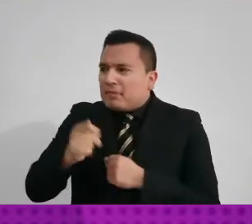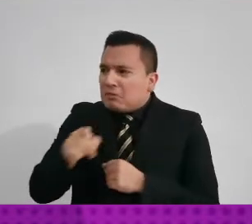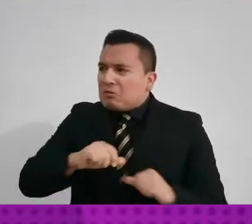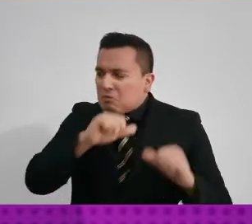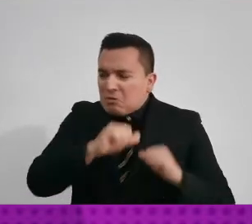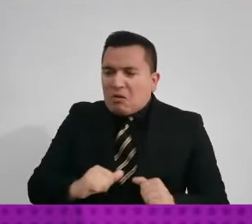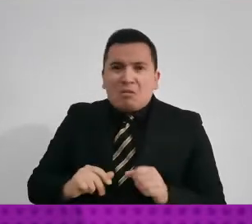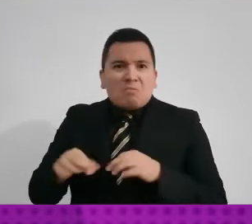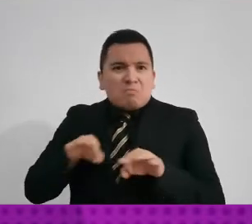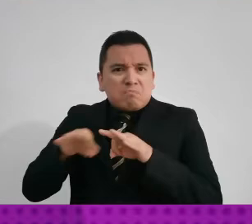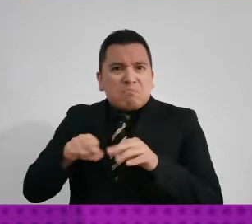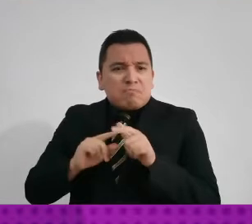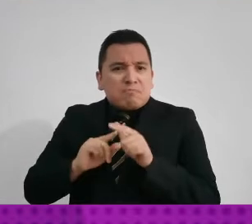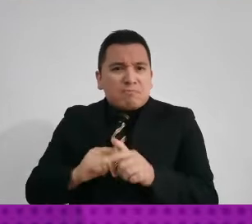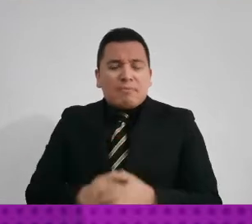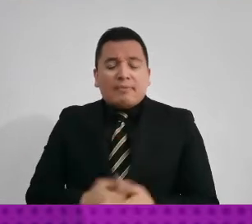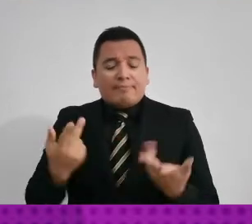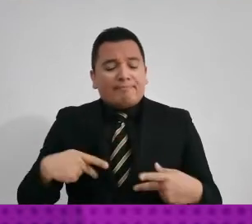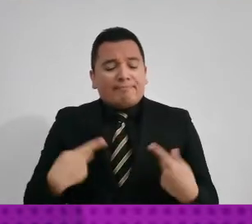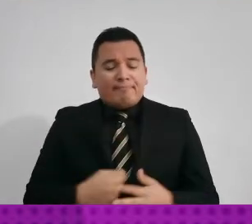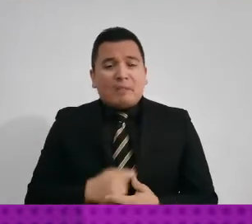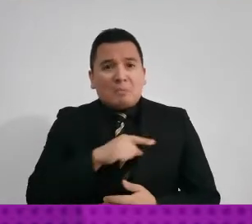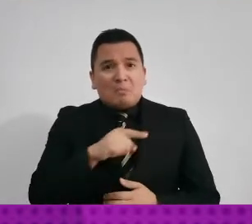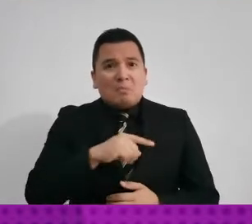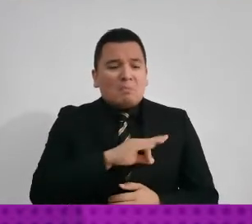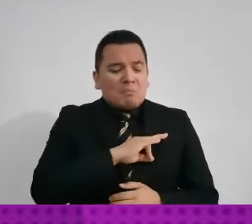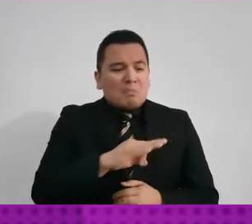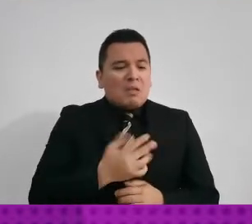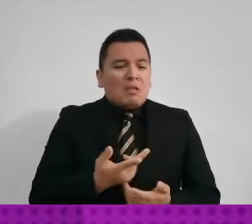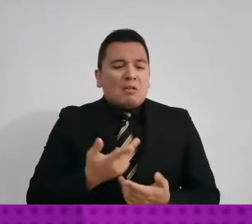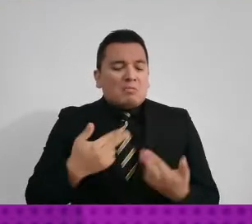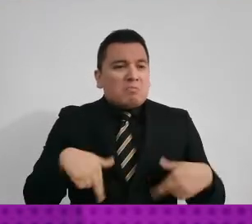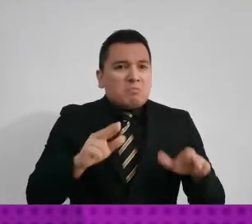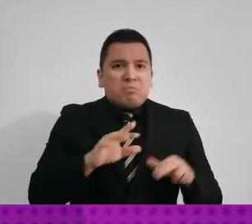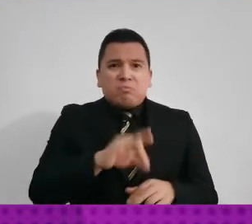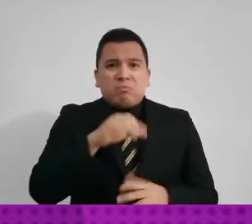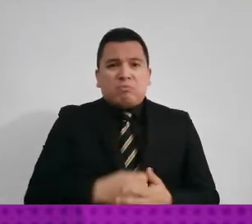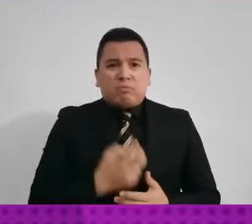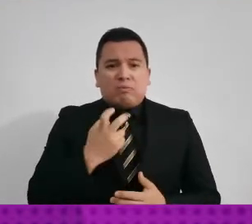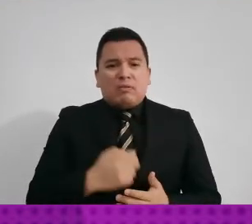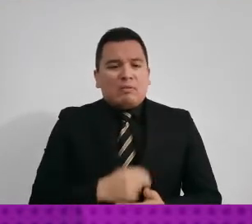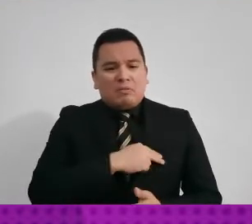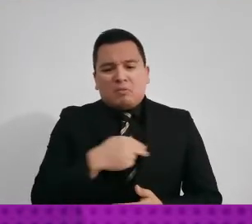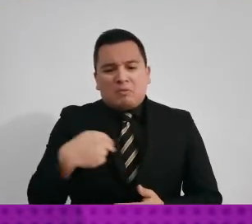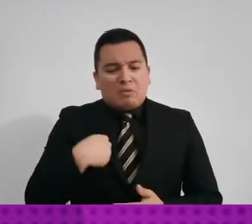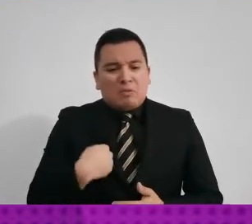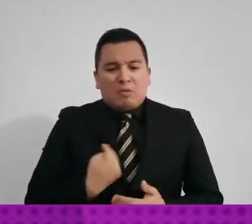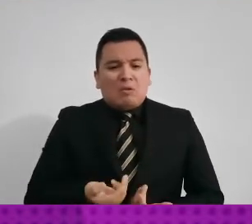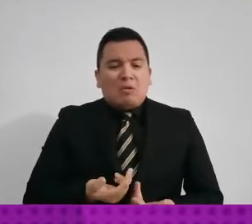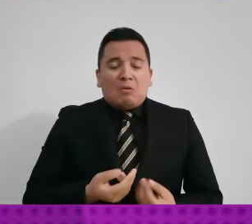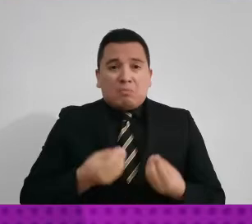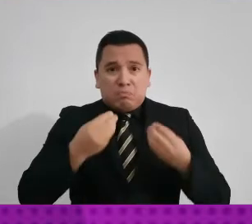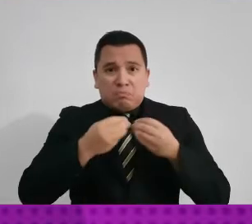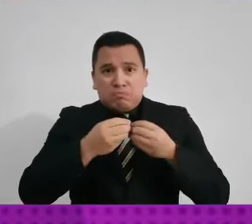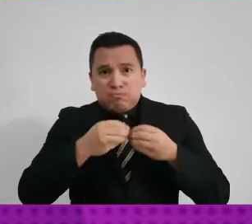seguido trabajando, han podido garantizar que la ciudadanía elija a sus representantes, y bueno, pues no hemos dejado, por